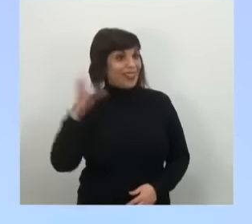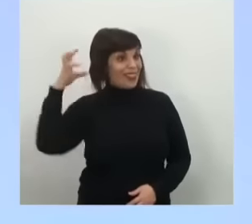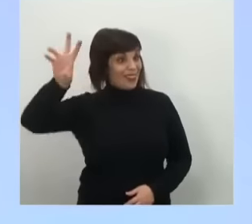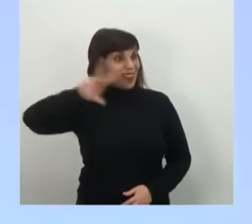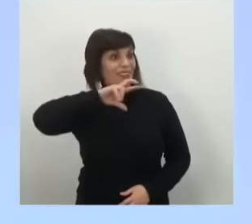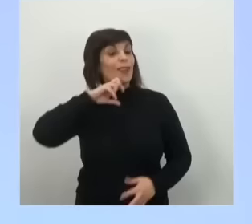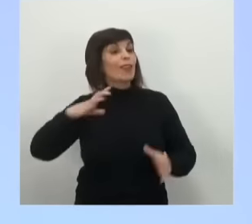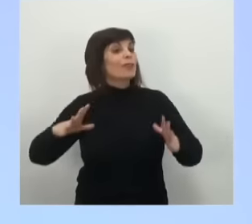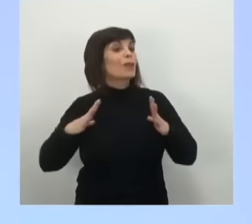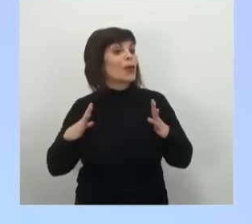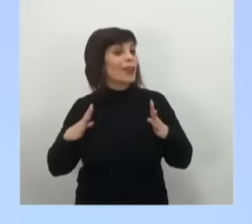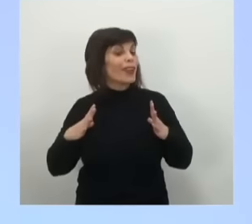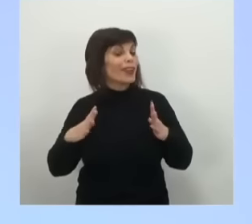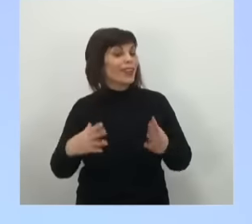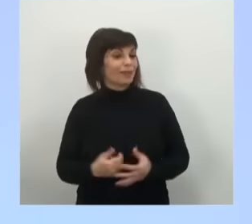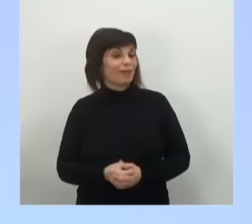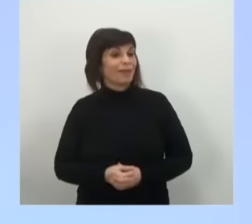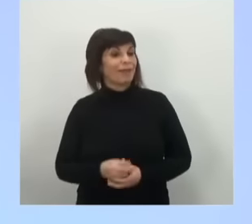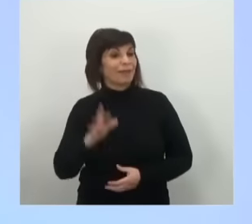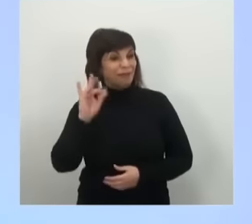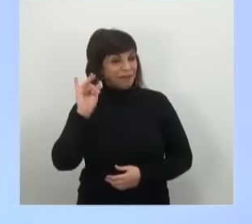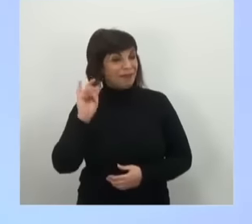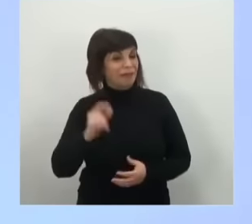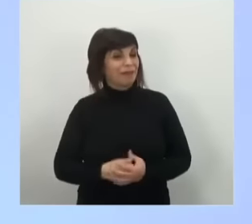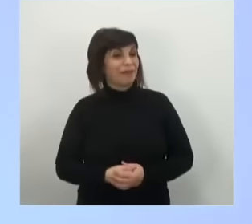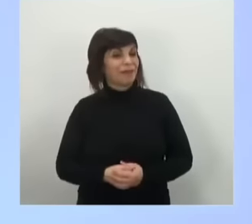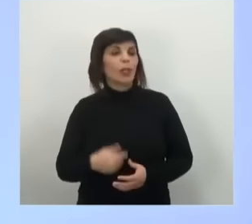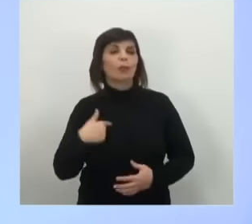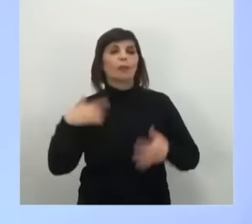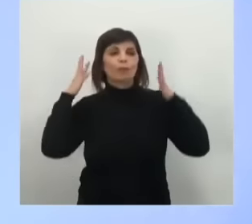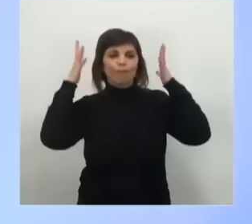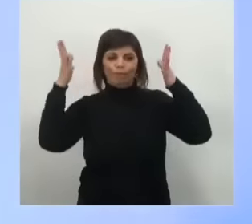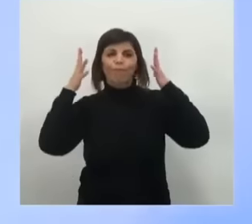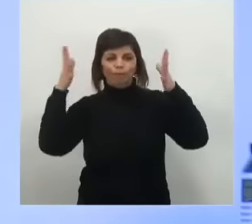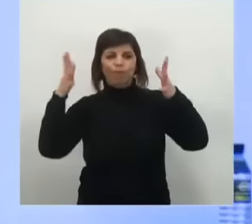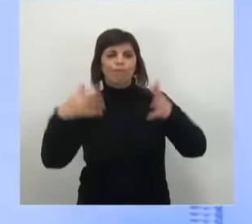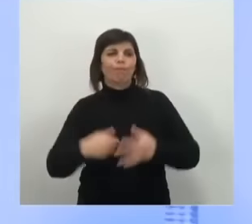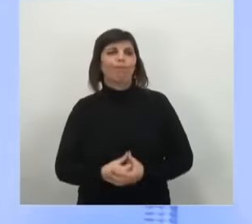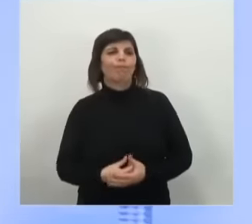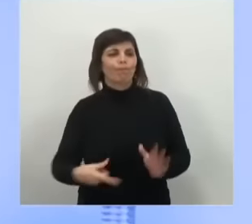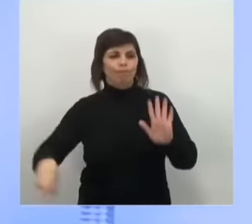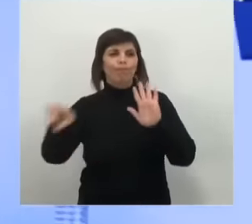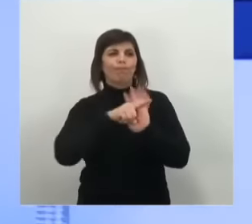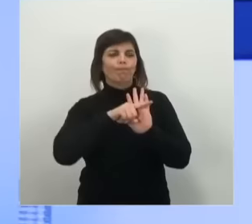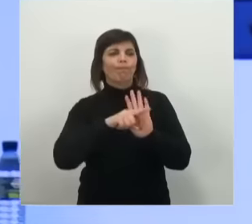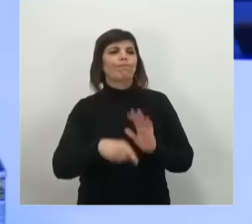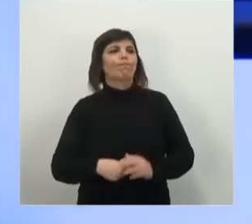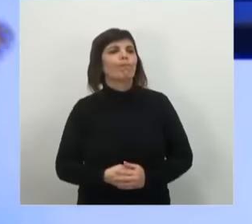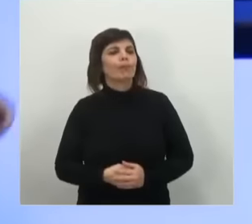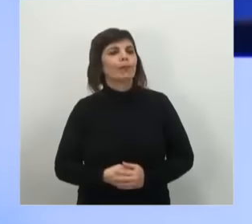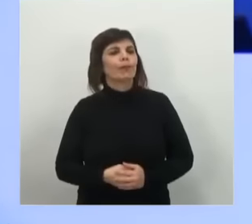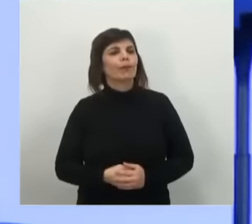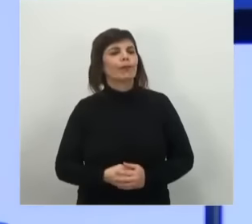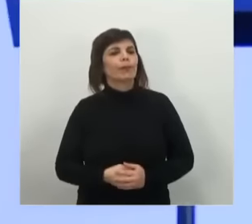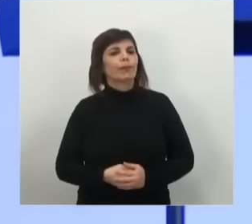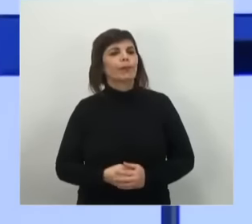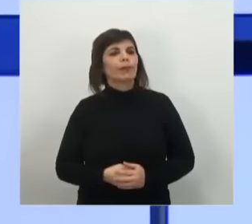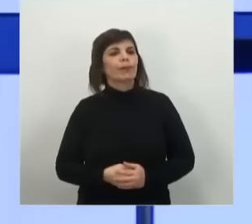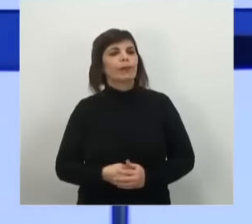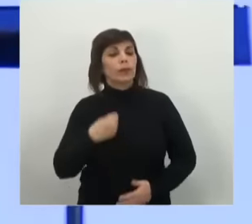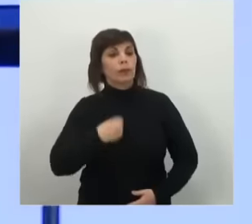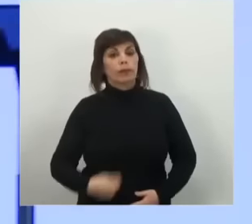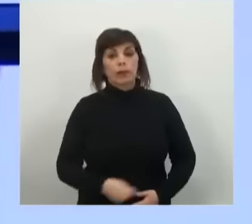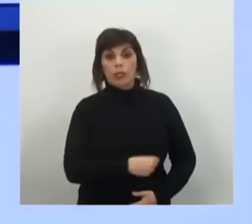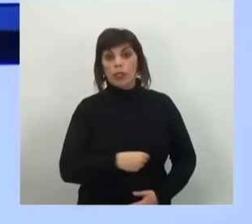día a Israel Te encantaría yo te lo recomiendo de todo corazón yo para mí comprender cada